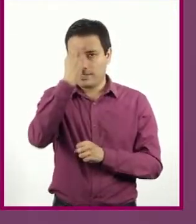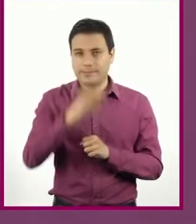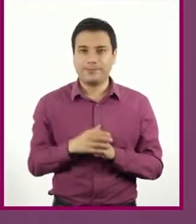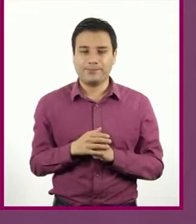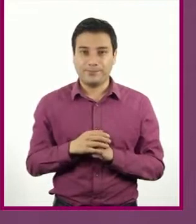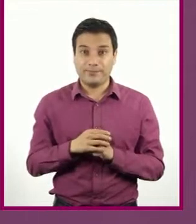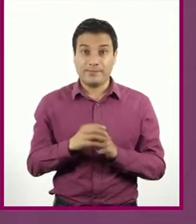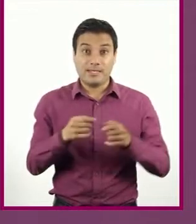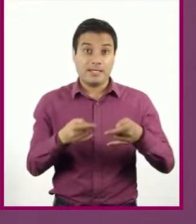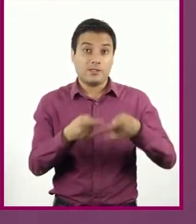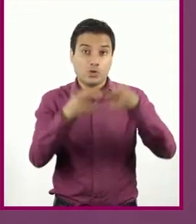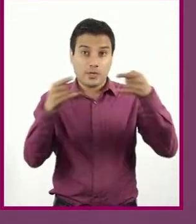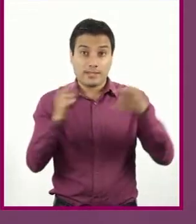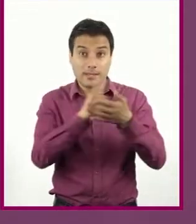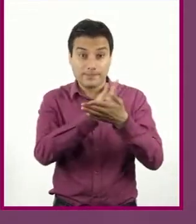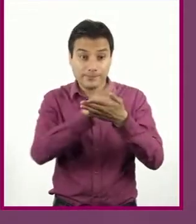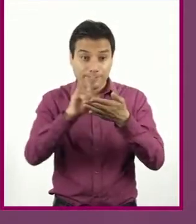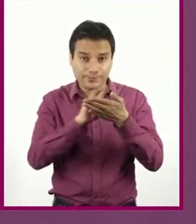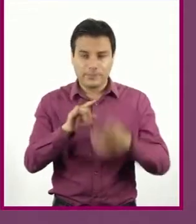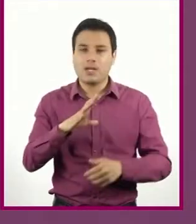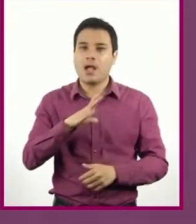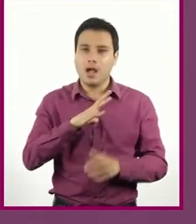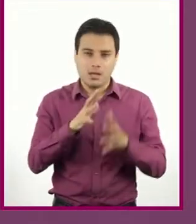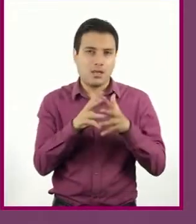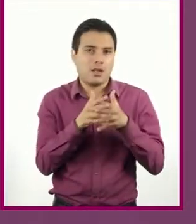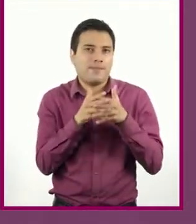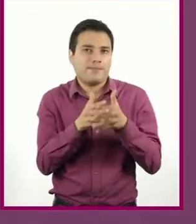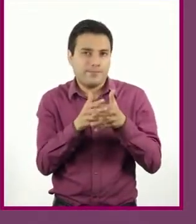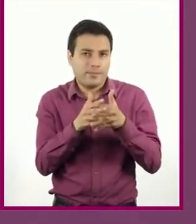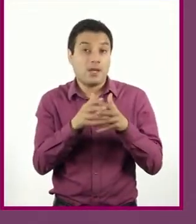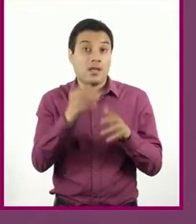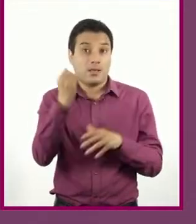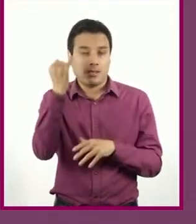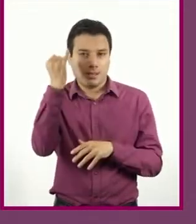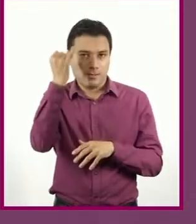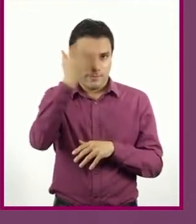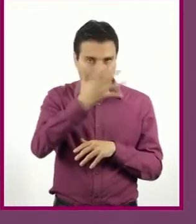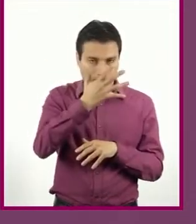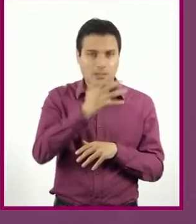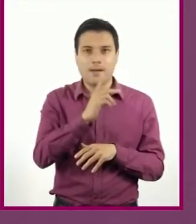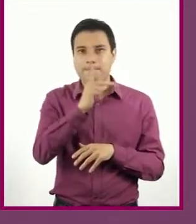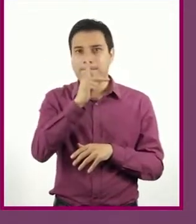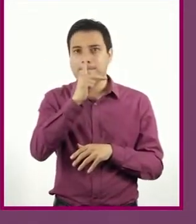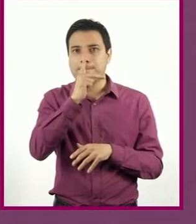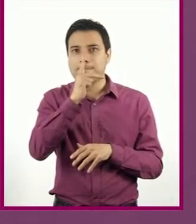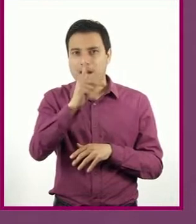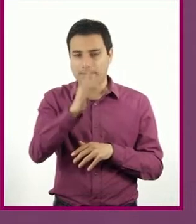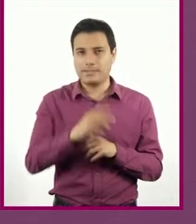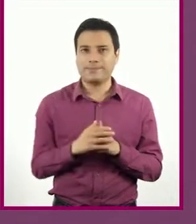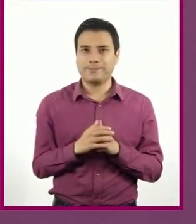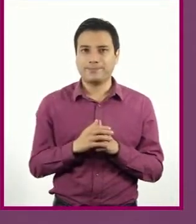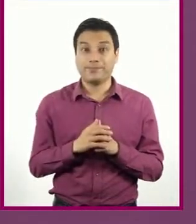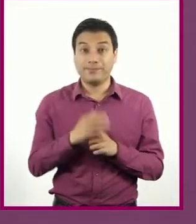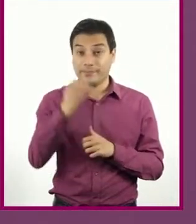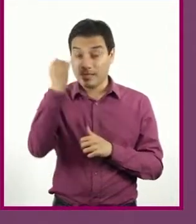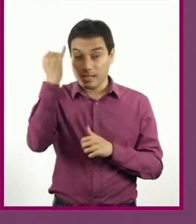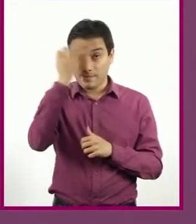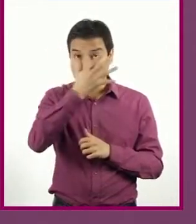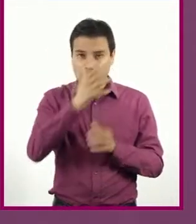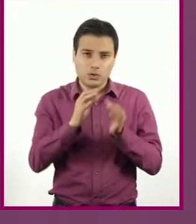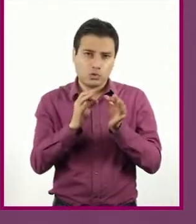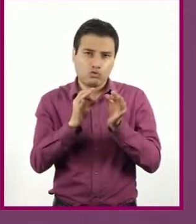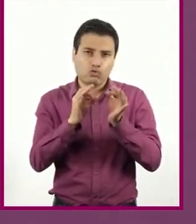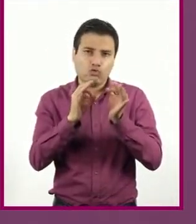o cómic es un texto mixto que convive entre la imagen y el texto. Estas imágenes se relacionan en una